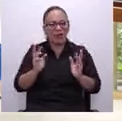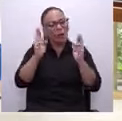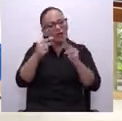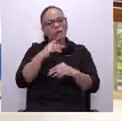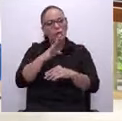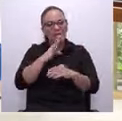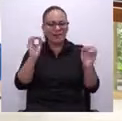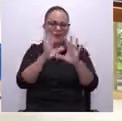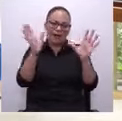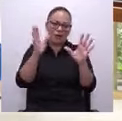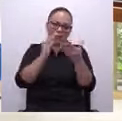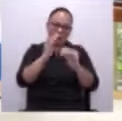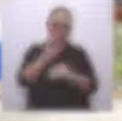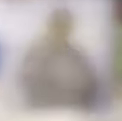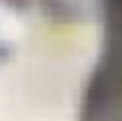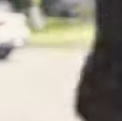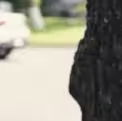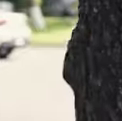Rica.